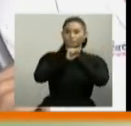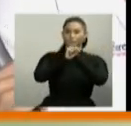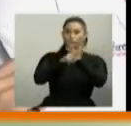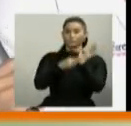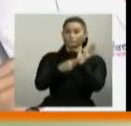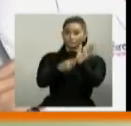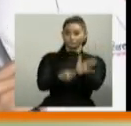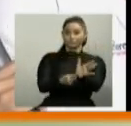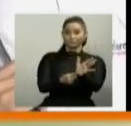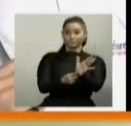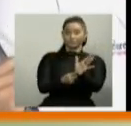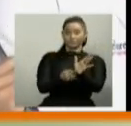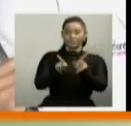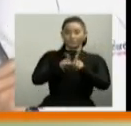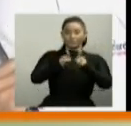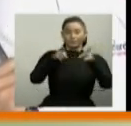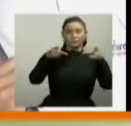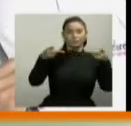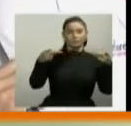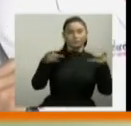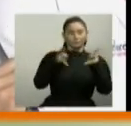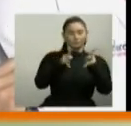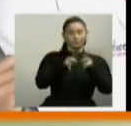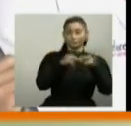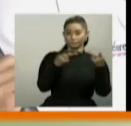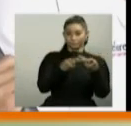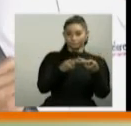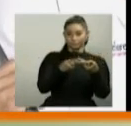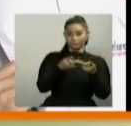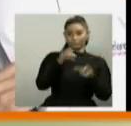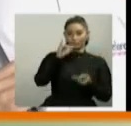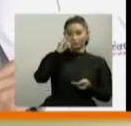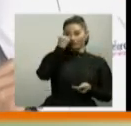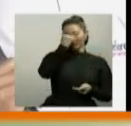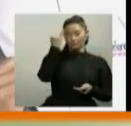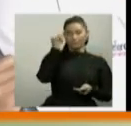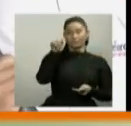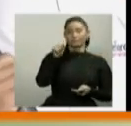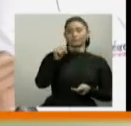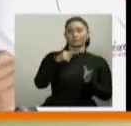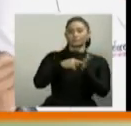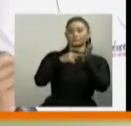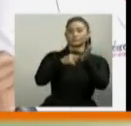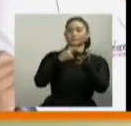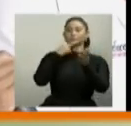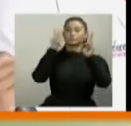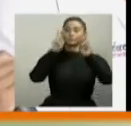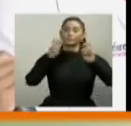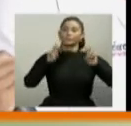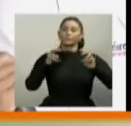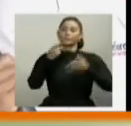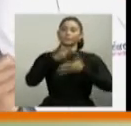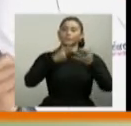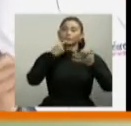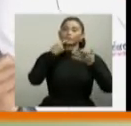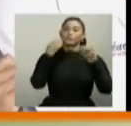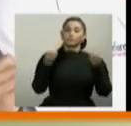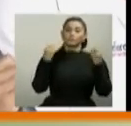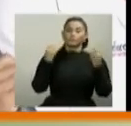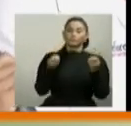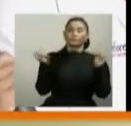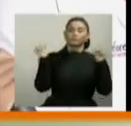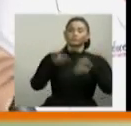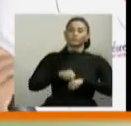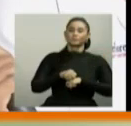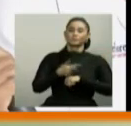ustedes escucharon ahí a Evangelina Soler, la presidenta de la Asociación Dominicana de Neumología, que dice, si bien es cierto